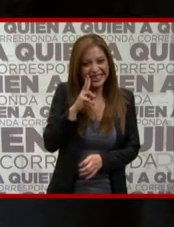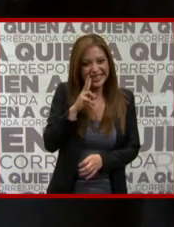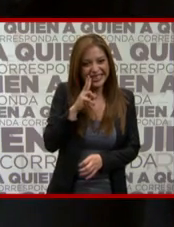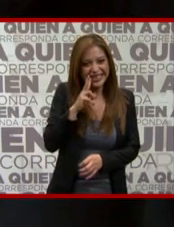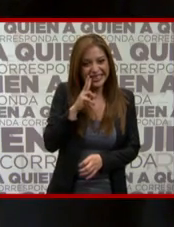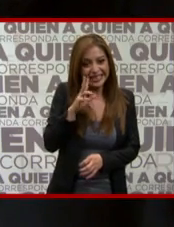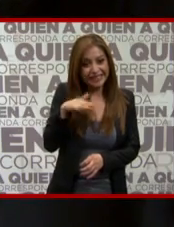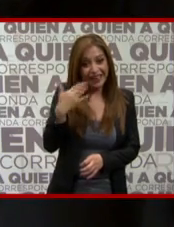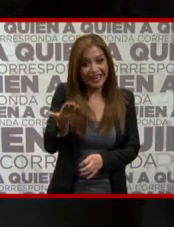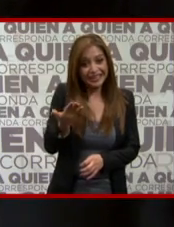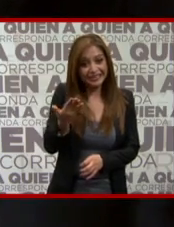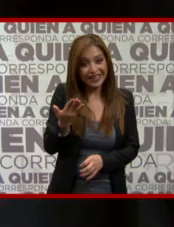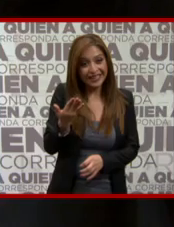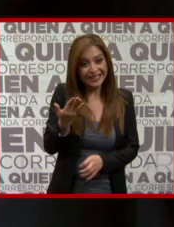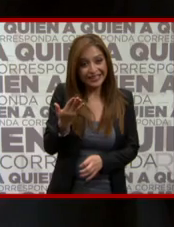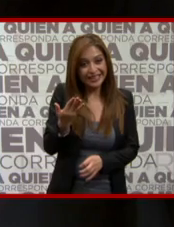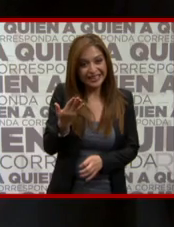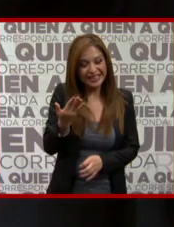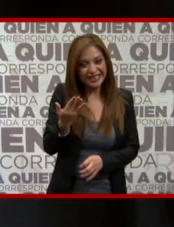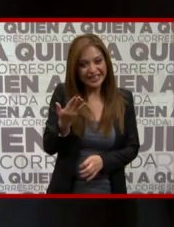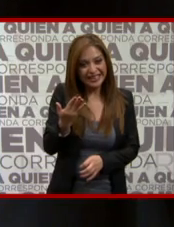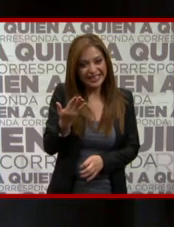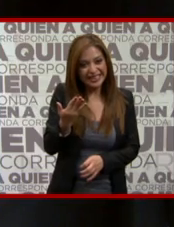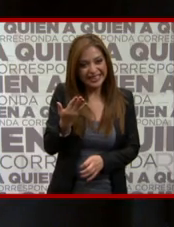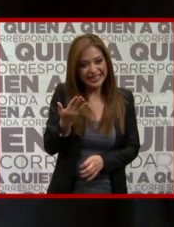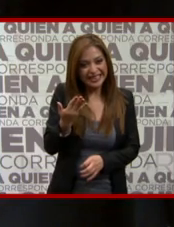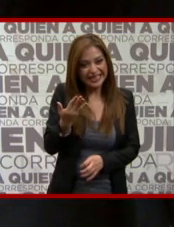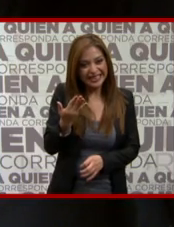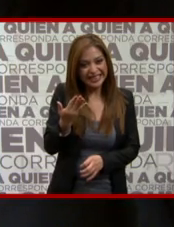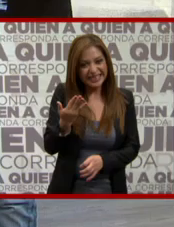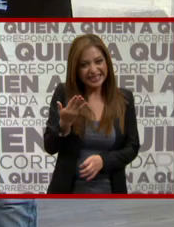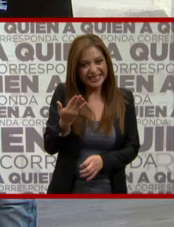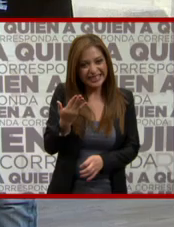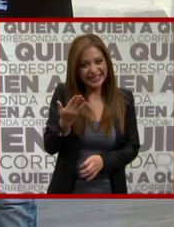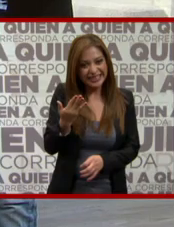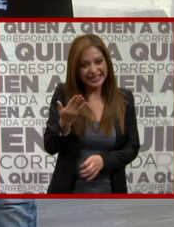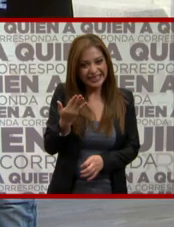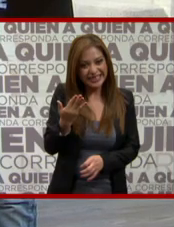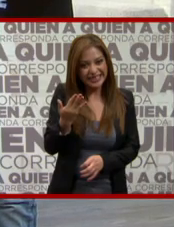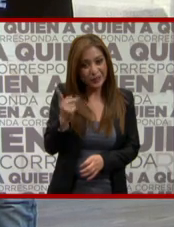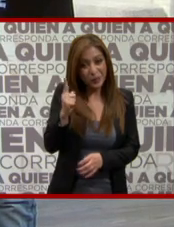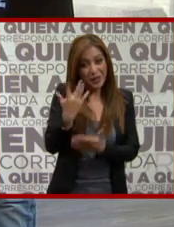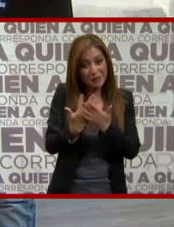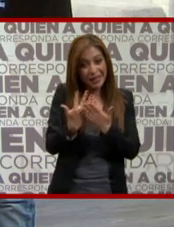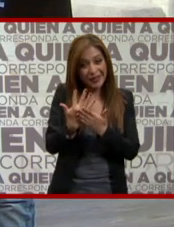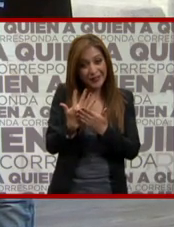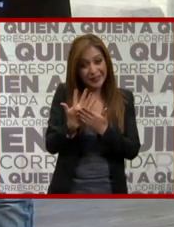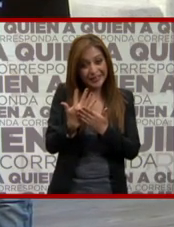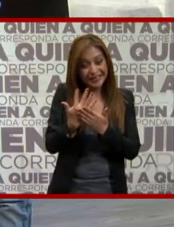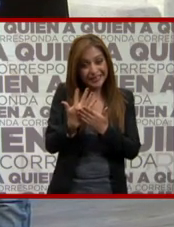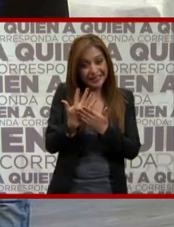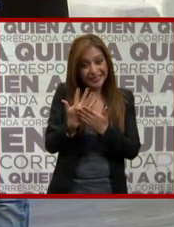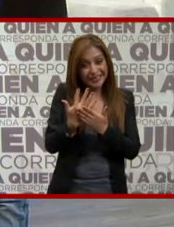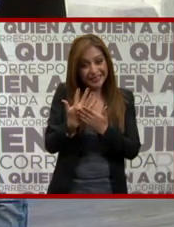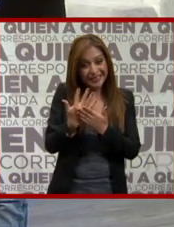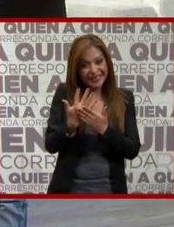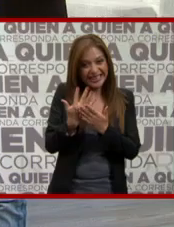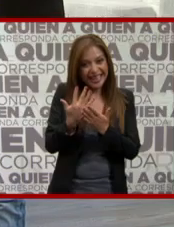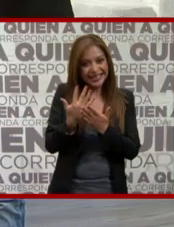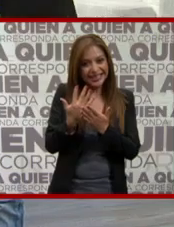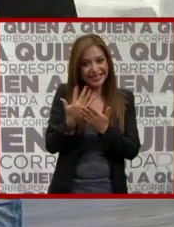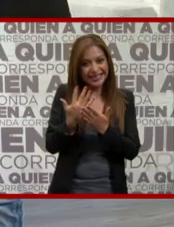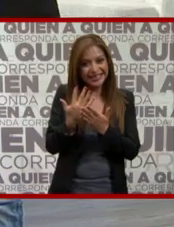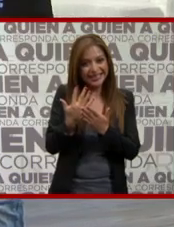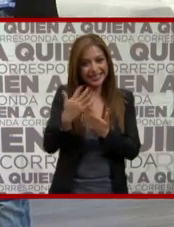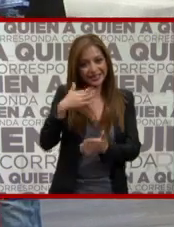¡Ay! Se va a caer, se va a caer. Si se cae, ya pierdes toda la lana. ¡Una mano! ¿Una mano? ¿No puedes tocar con dos manos? ¿No puedes tocar con dos manos? ¡No sueltes el billete! ¡Va para abajo!